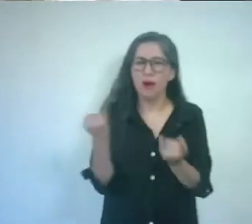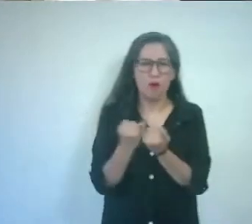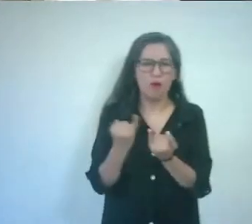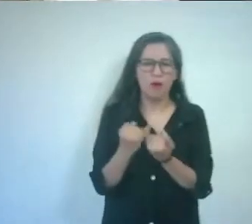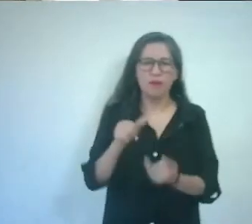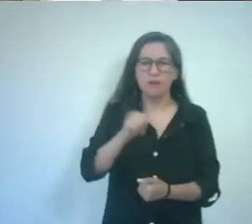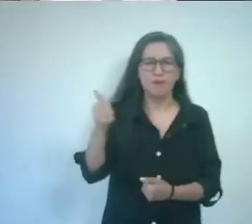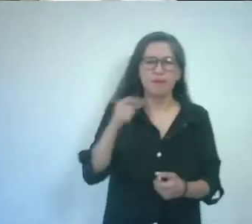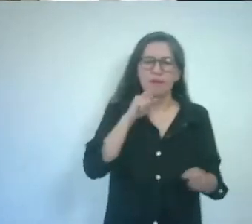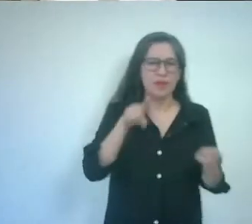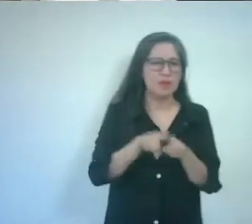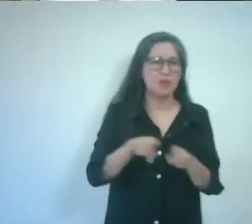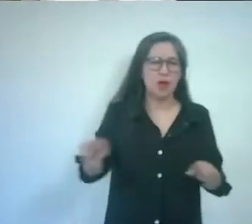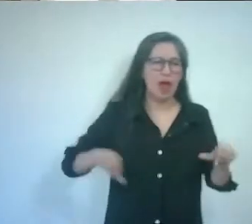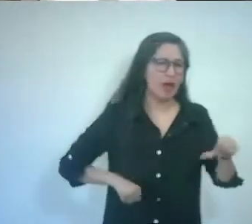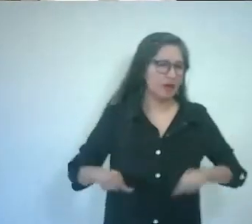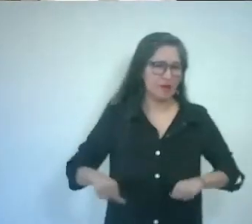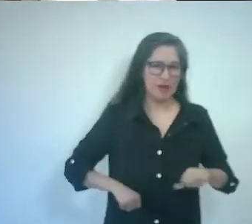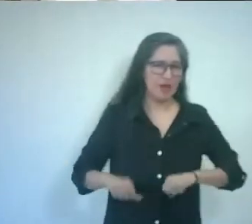asumiendo distintas actividades.